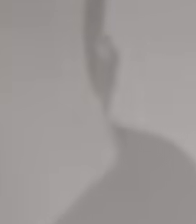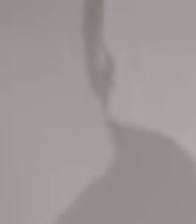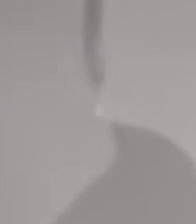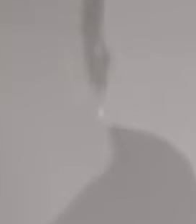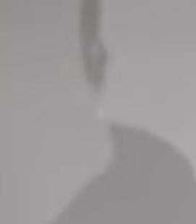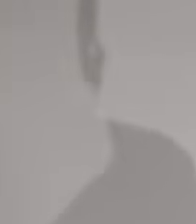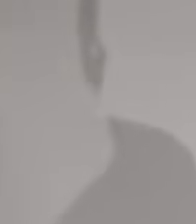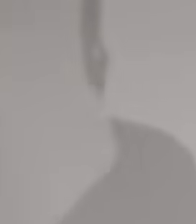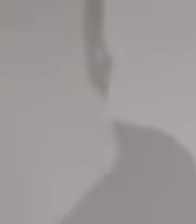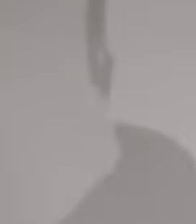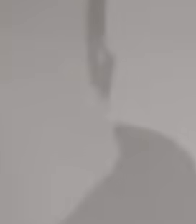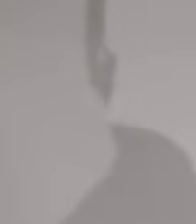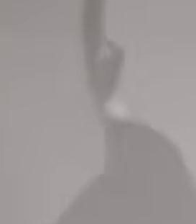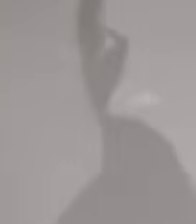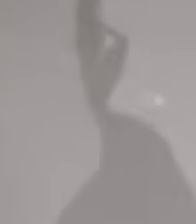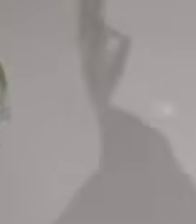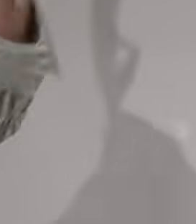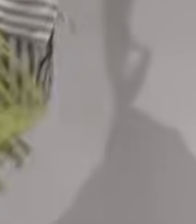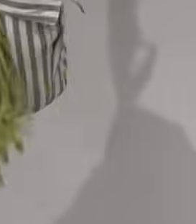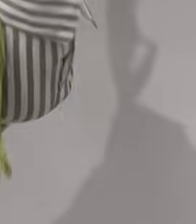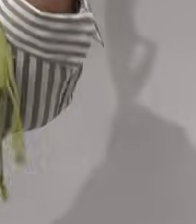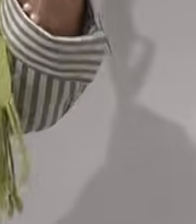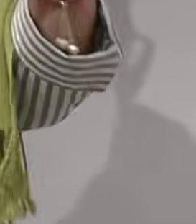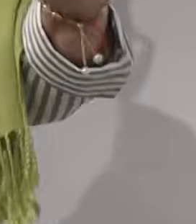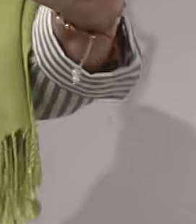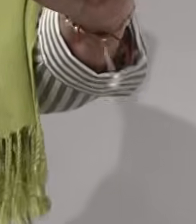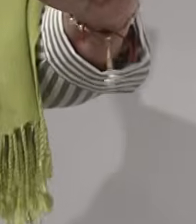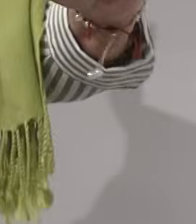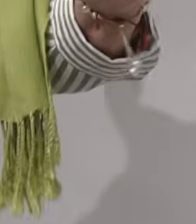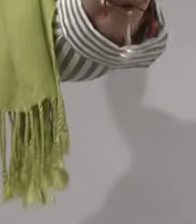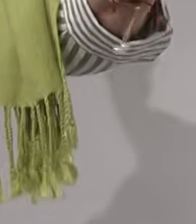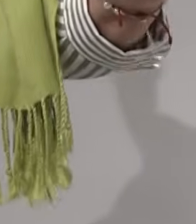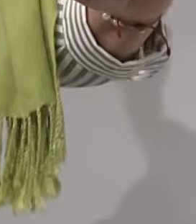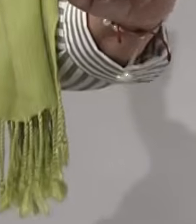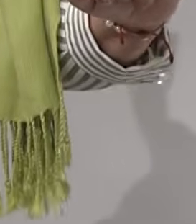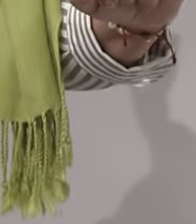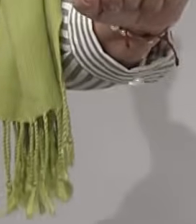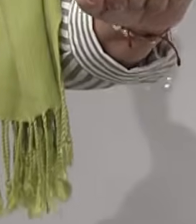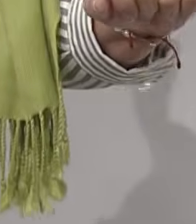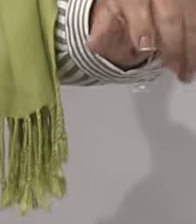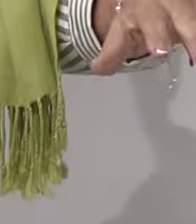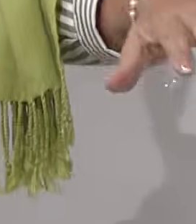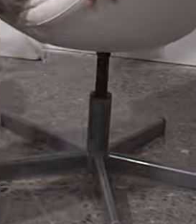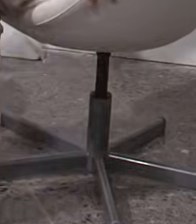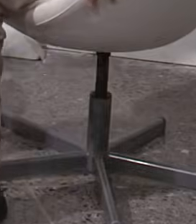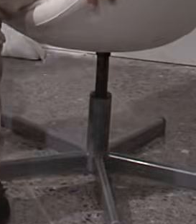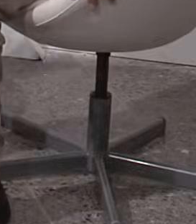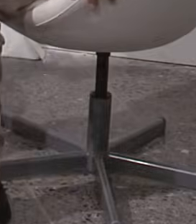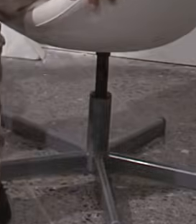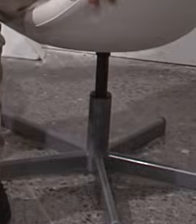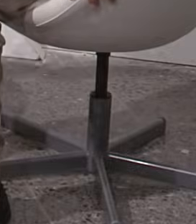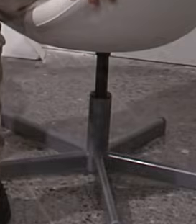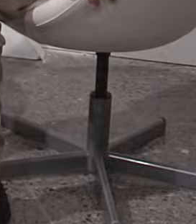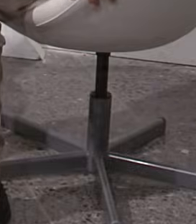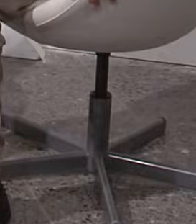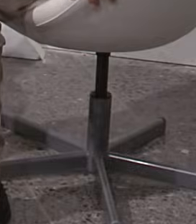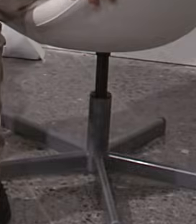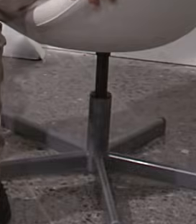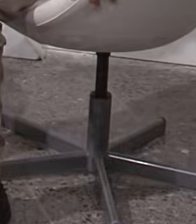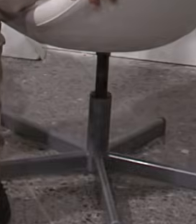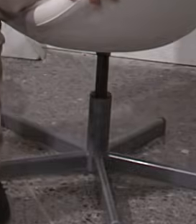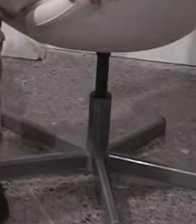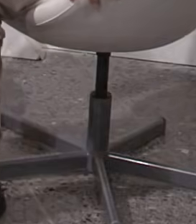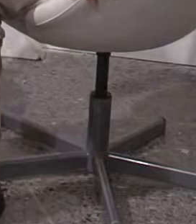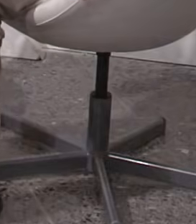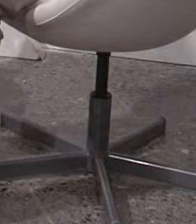vine. No me puedo perder esta entrevista con Jorge Pérez. Muchos colegas me han dado delante. Gracias, Jorge, por el ejemplo, por todo. Y porque además